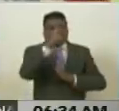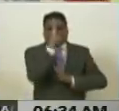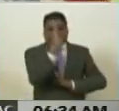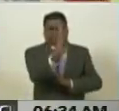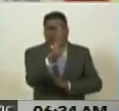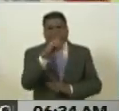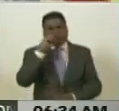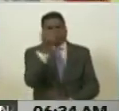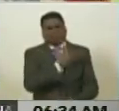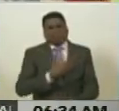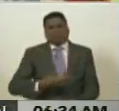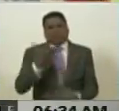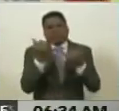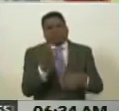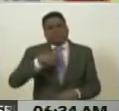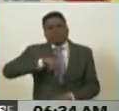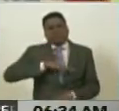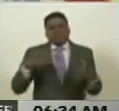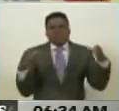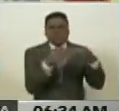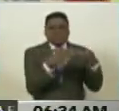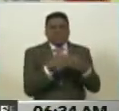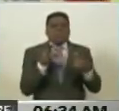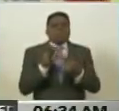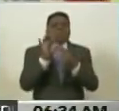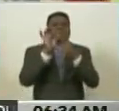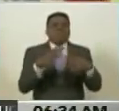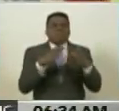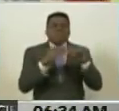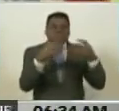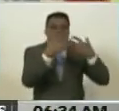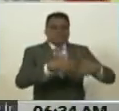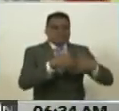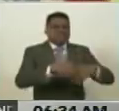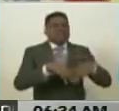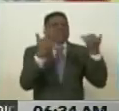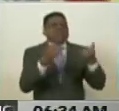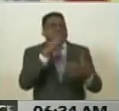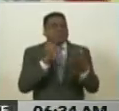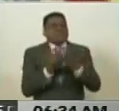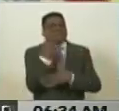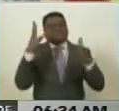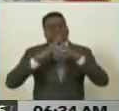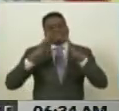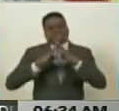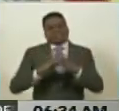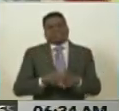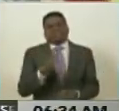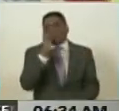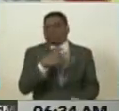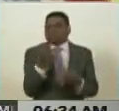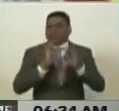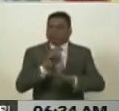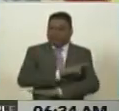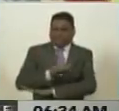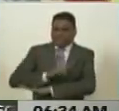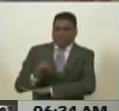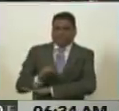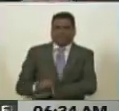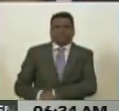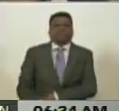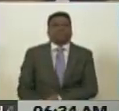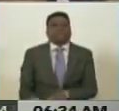Maduro que hoy se va a reunir, nos vamos a reunir, por cierto, con todos ellos en el Palacio de Miraflores. Pero también queremos decirles, sin que esto pueda constituirse en una amenaza, que